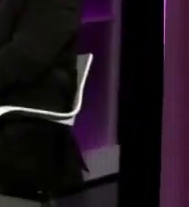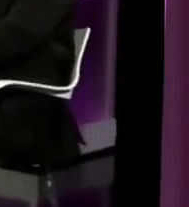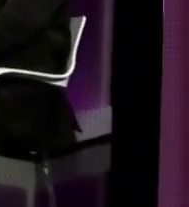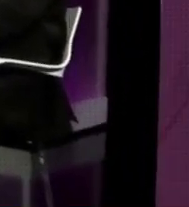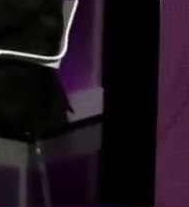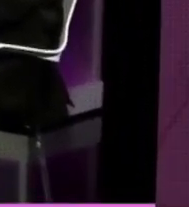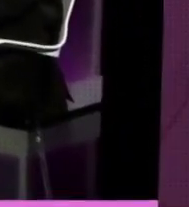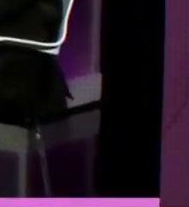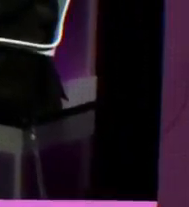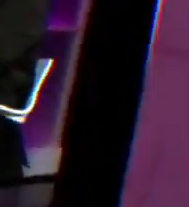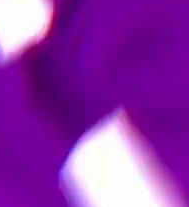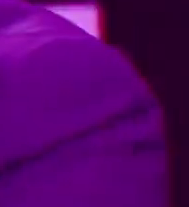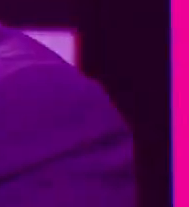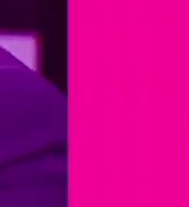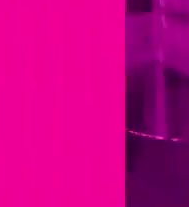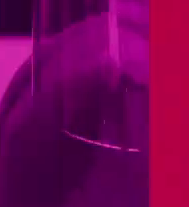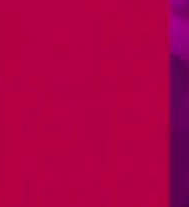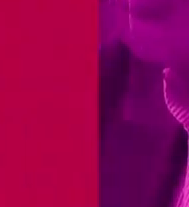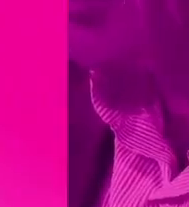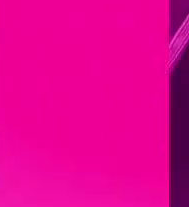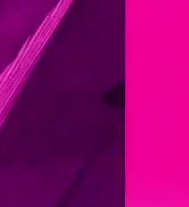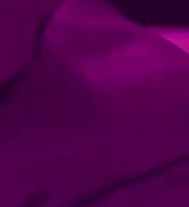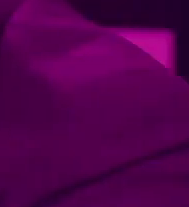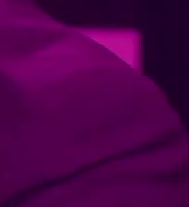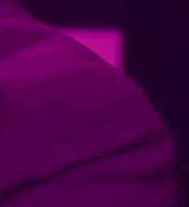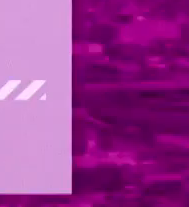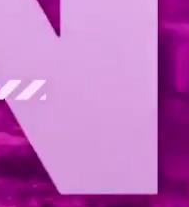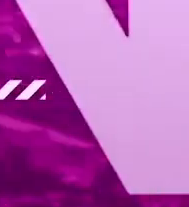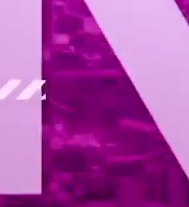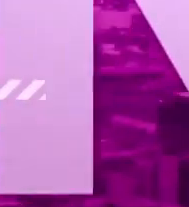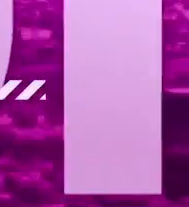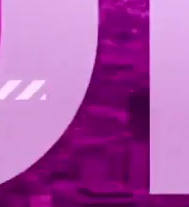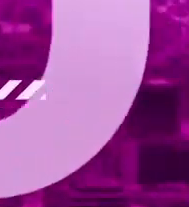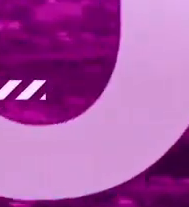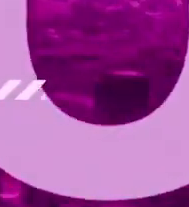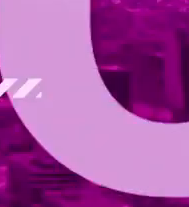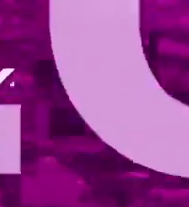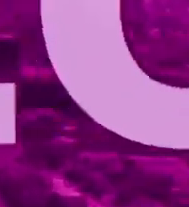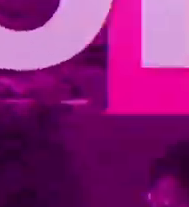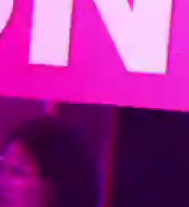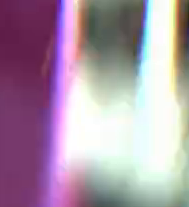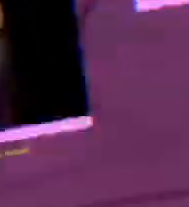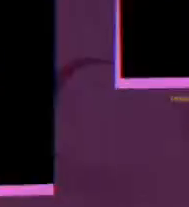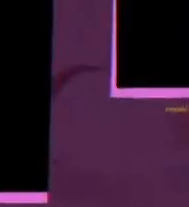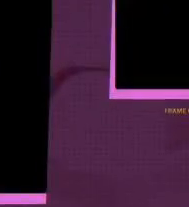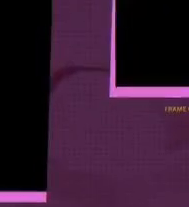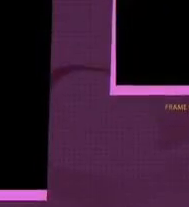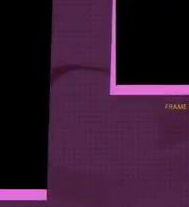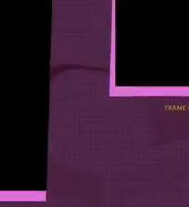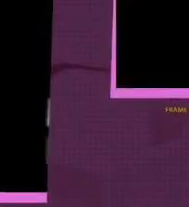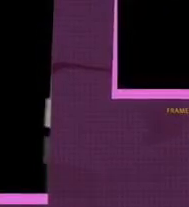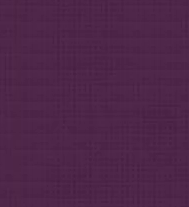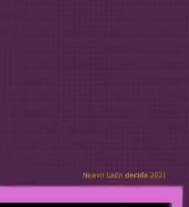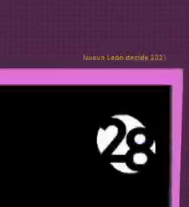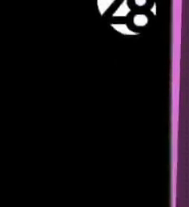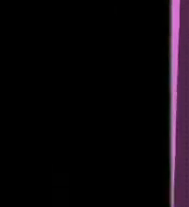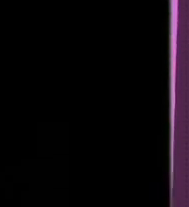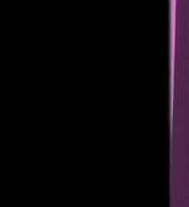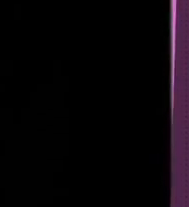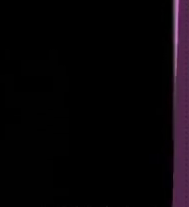Cultura política. Opinión de expertos y un diálogo que invita a la conciencia electoral. Nuevo León